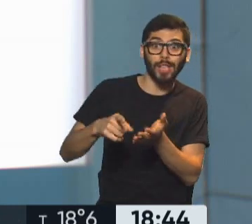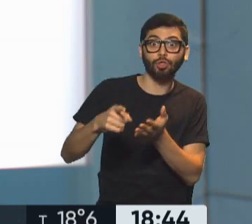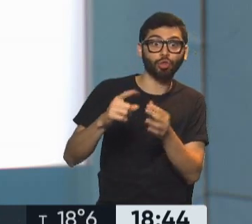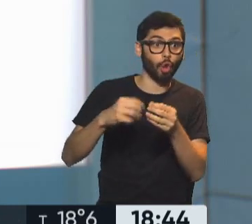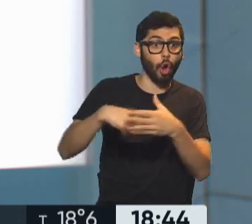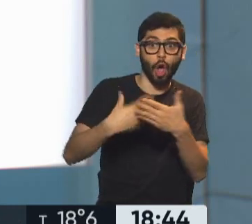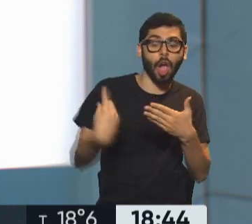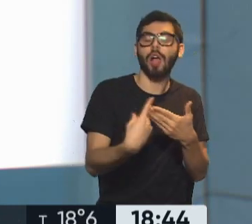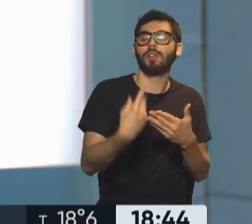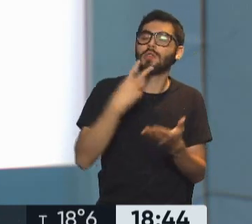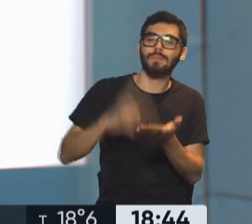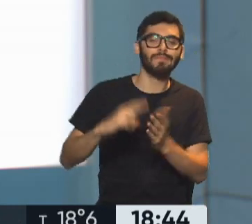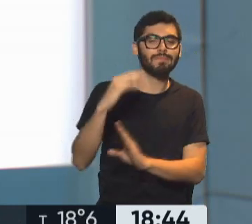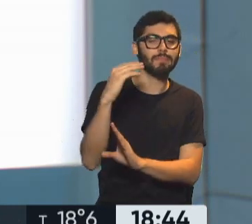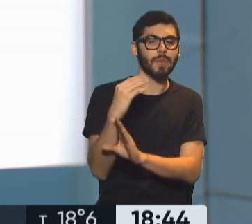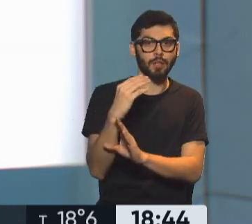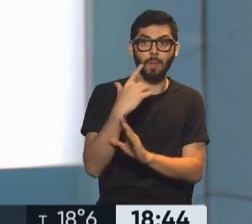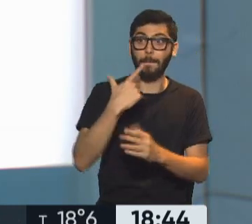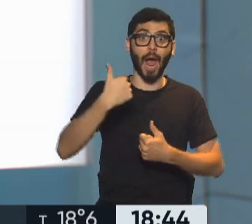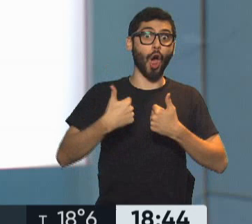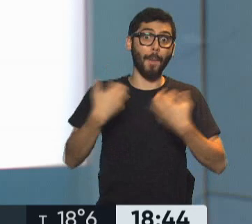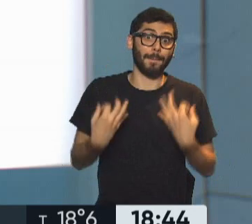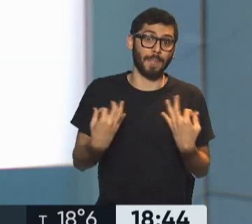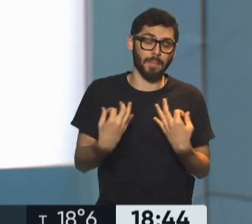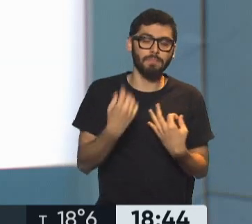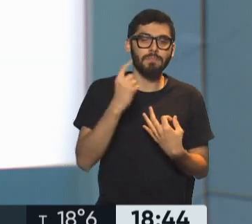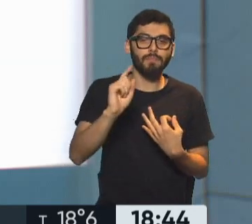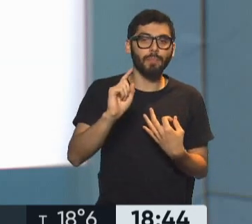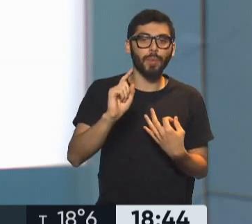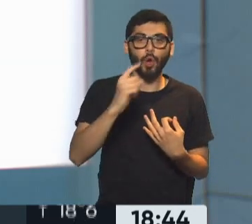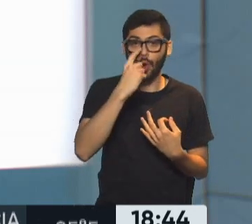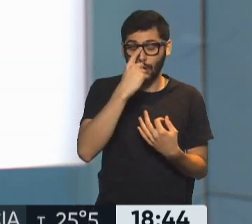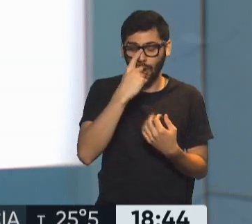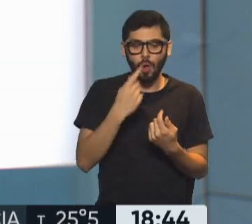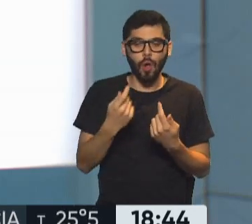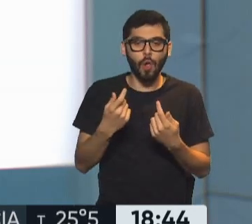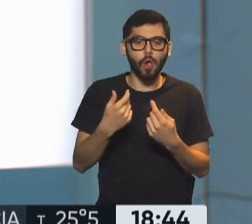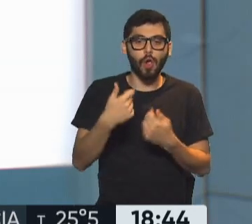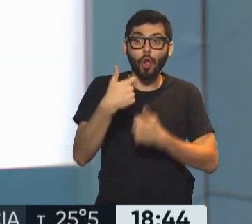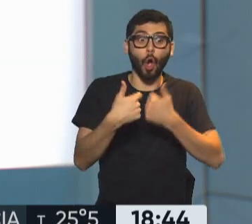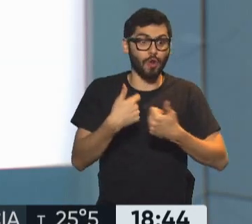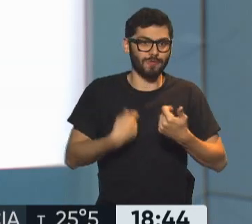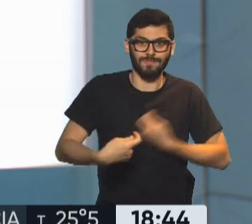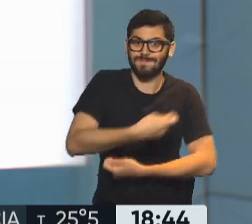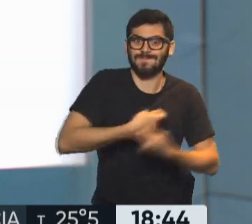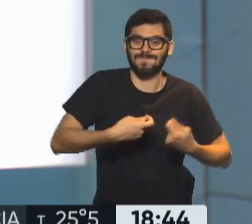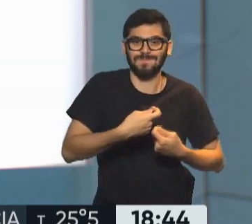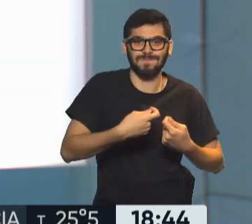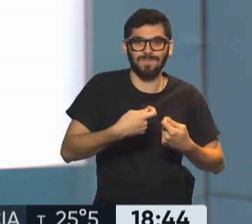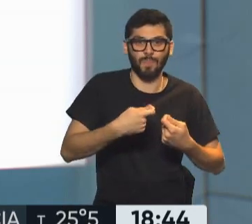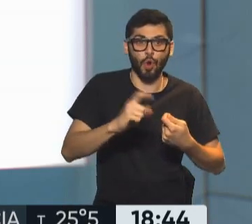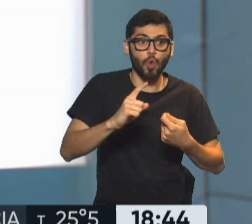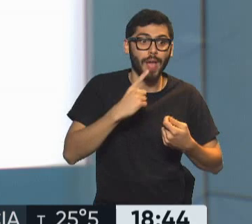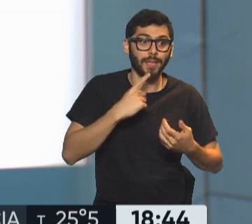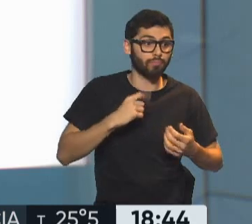individual, ser más competitivos efectivamente, pero que esa competitividad, ese aumento de la competitividad no vaya en detrimento de la producción